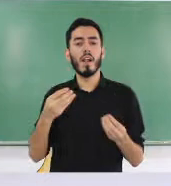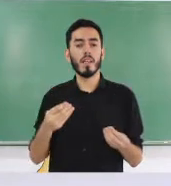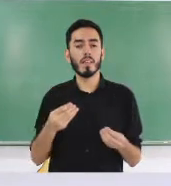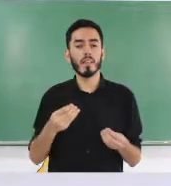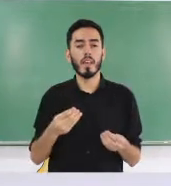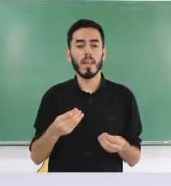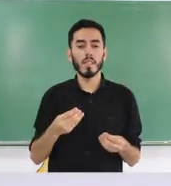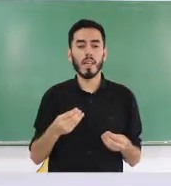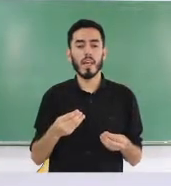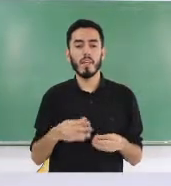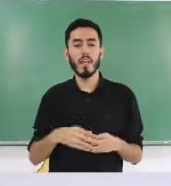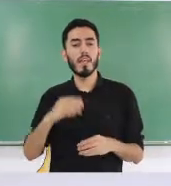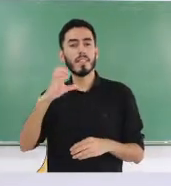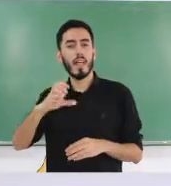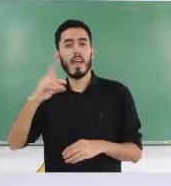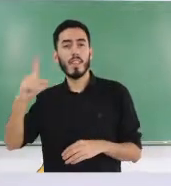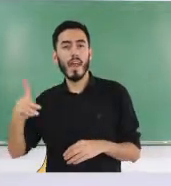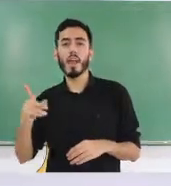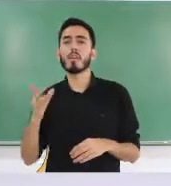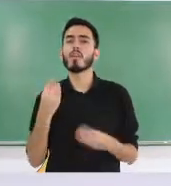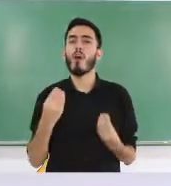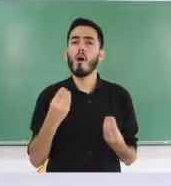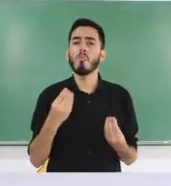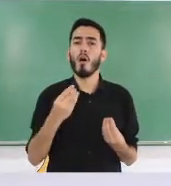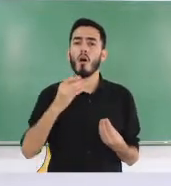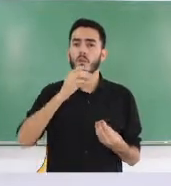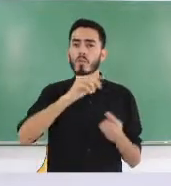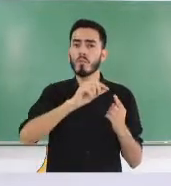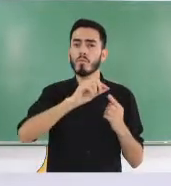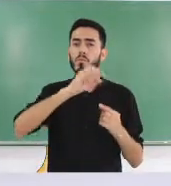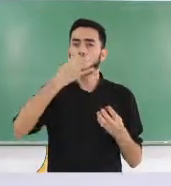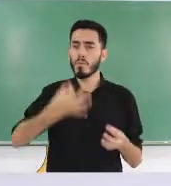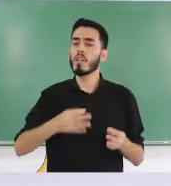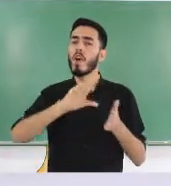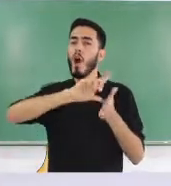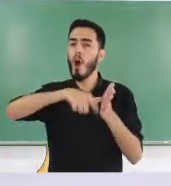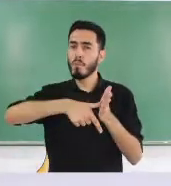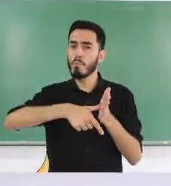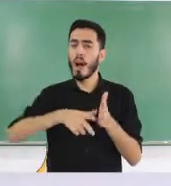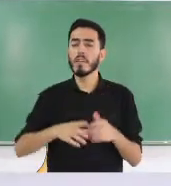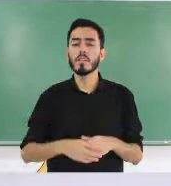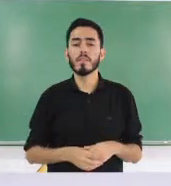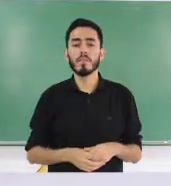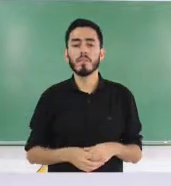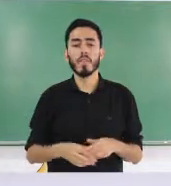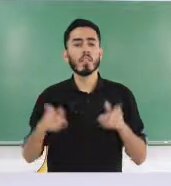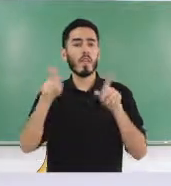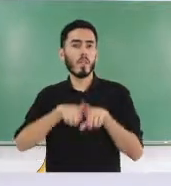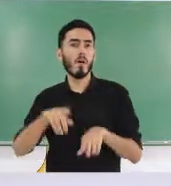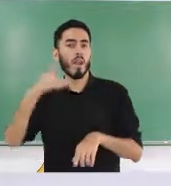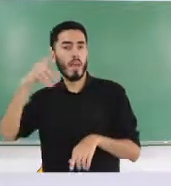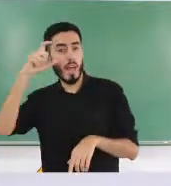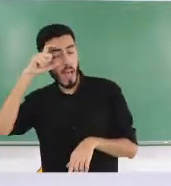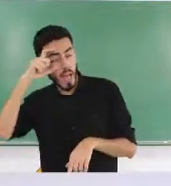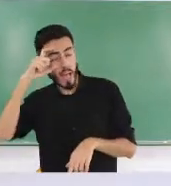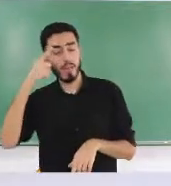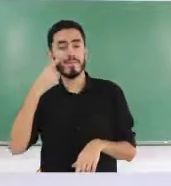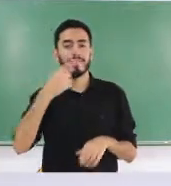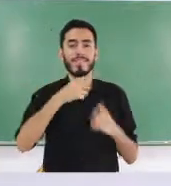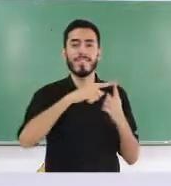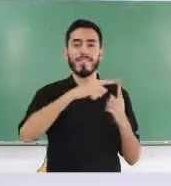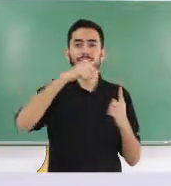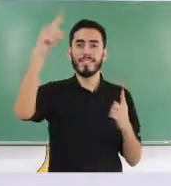que fueron tomados todos con el compás, igual a DE. ¿Sí? Fíjense que estos tres